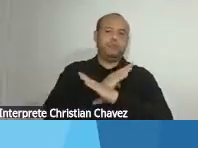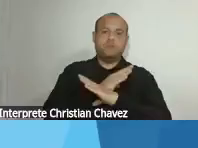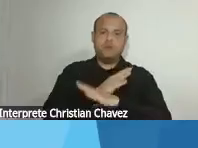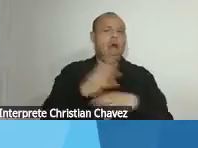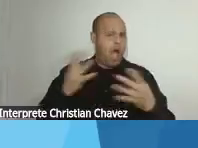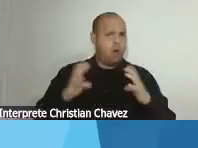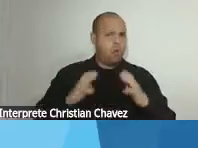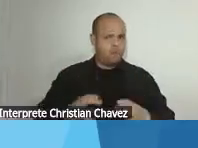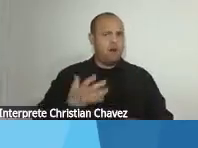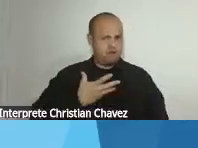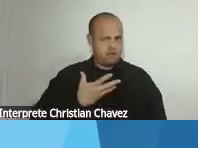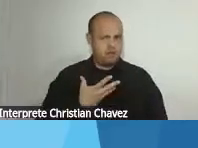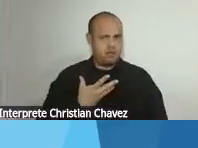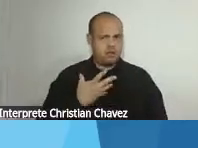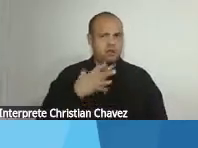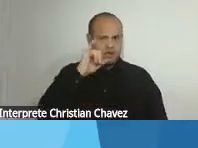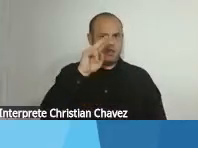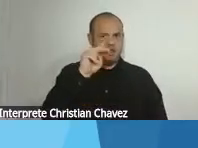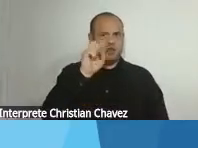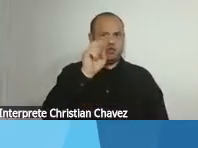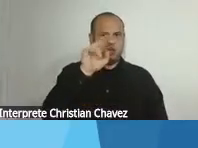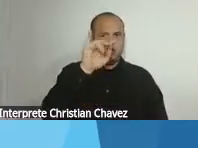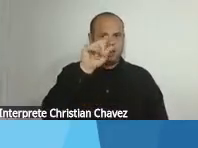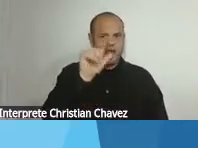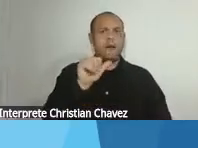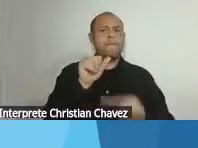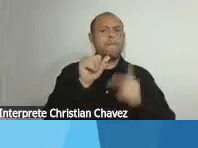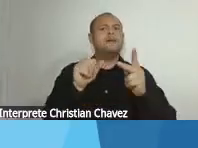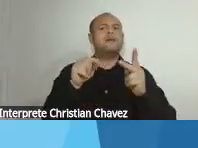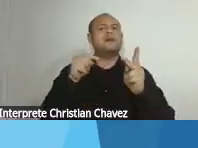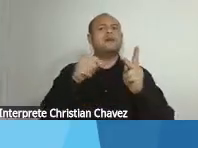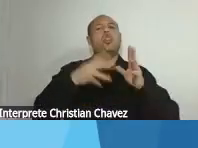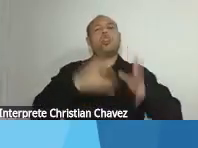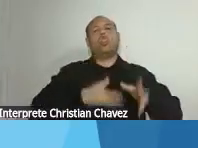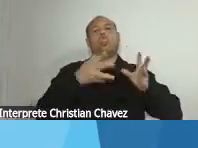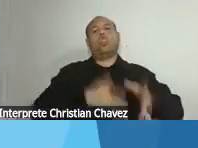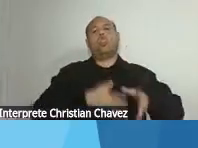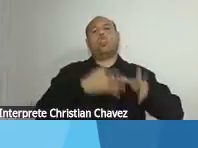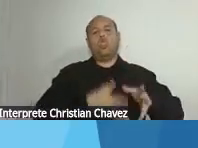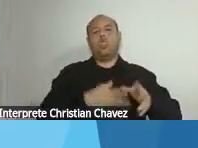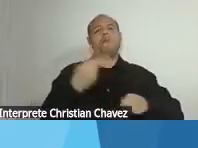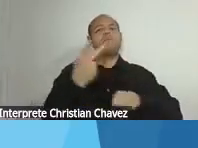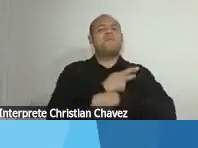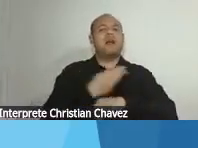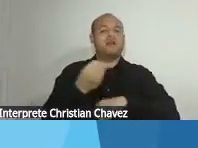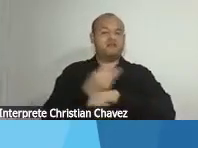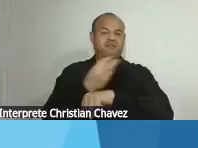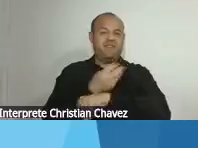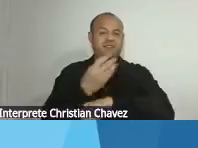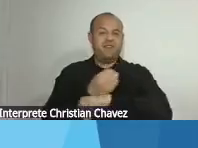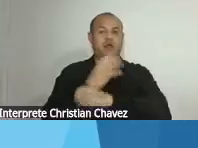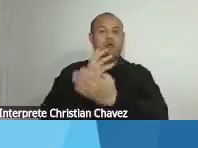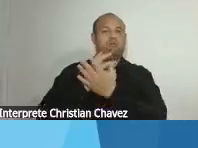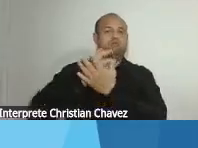está ejerciendo su acción. Entonces, ¿qué va a pasar? Pues se va a elevar la glucosa en la sangre, sí va a haber hiperglucemia.